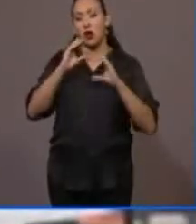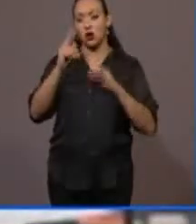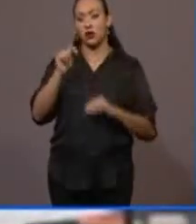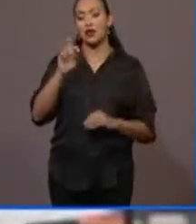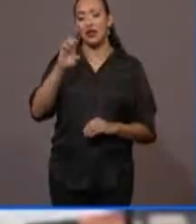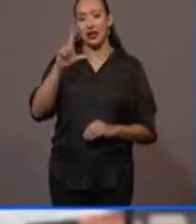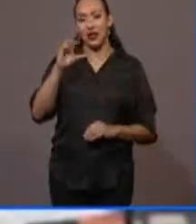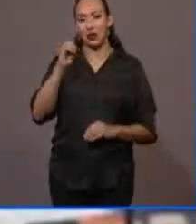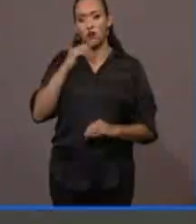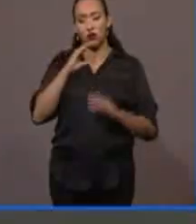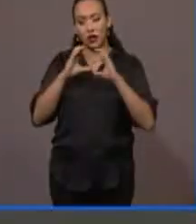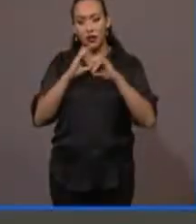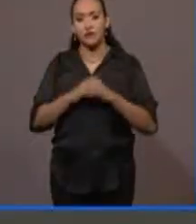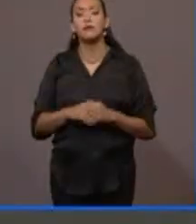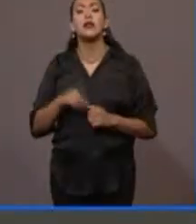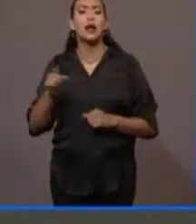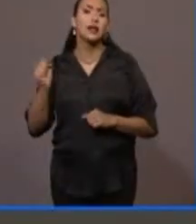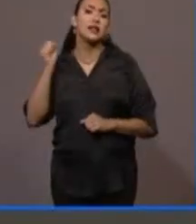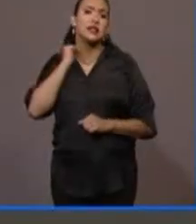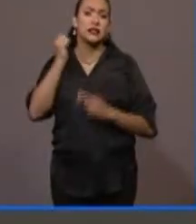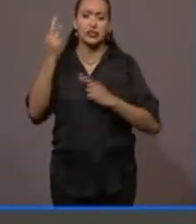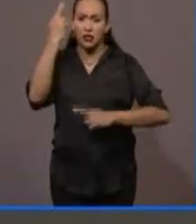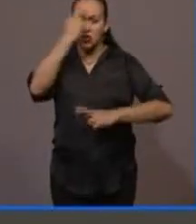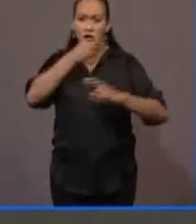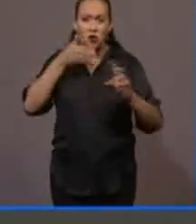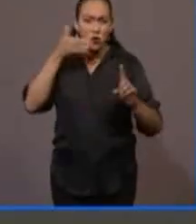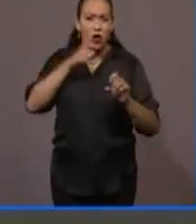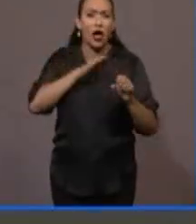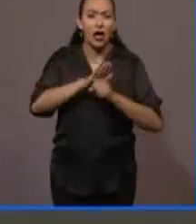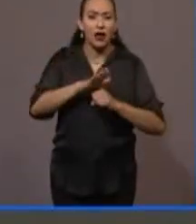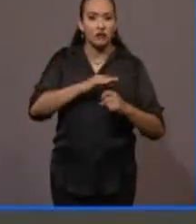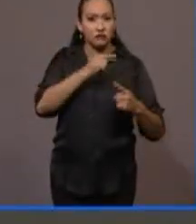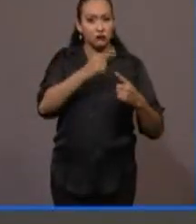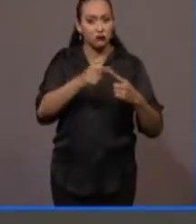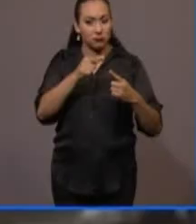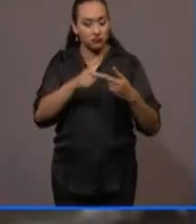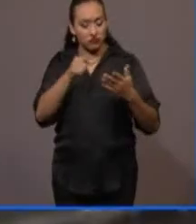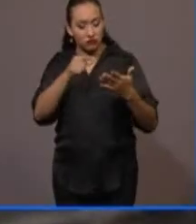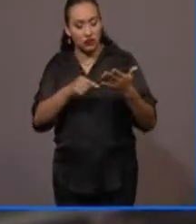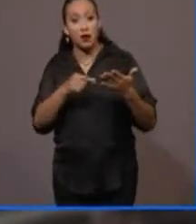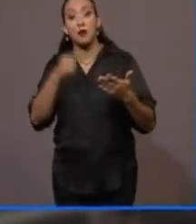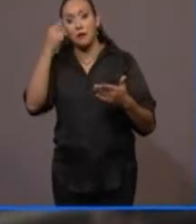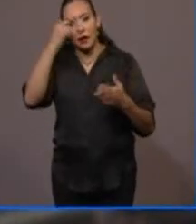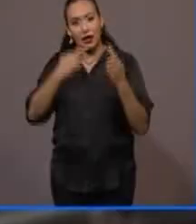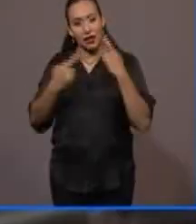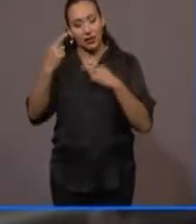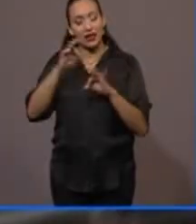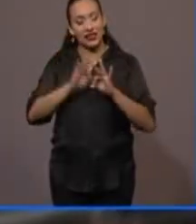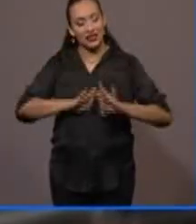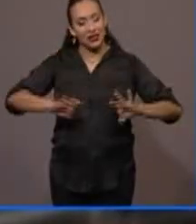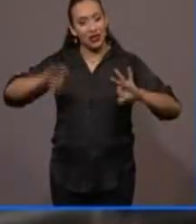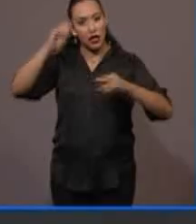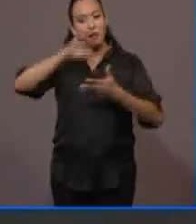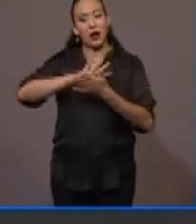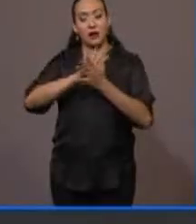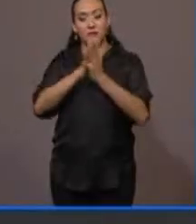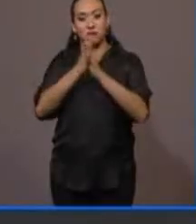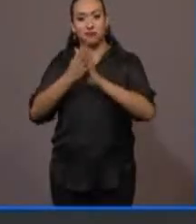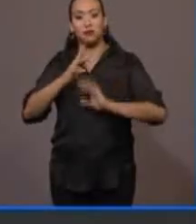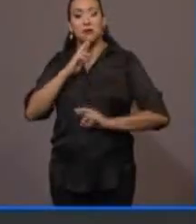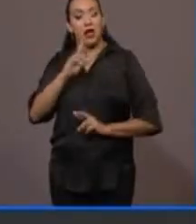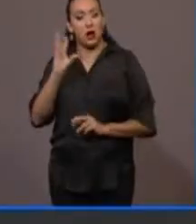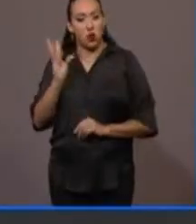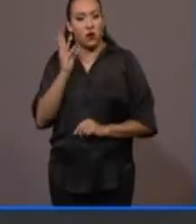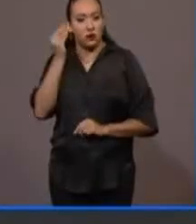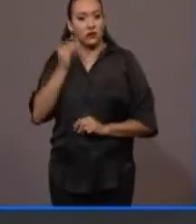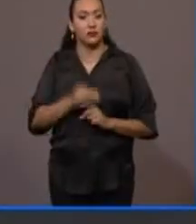Telecomunicaciones aprobada en comisiones del Senado, que concentra múltiples atribuciones en la agenda de transformación digital. Consideran que